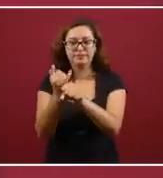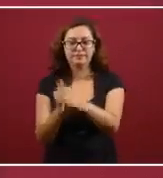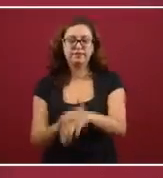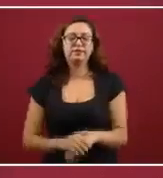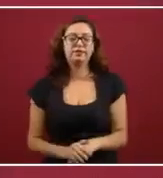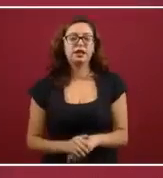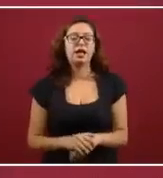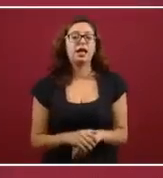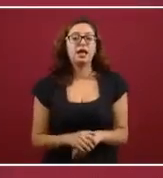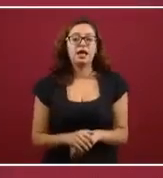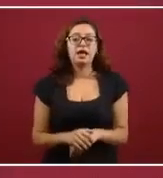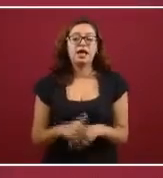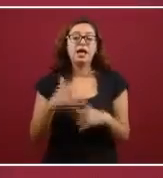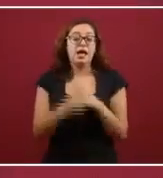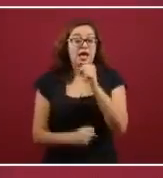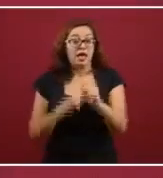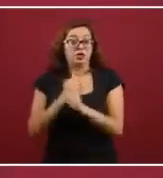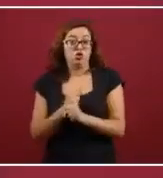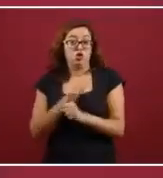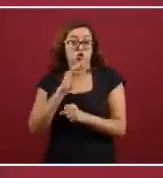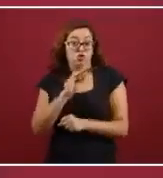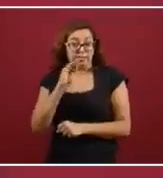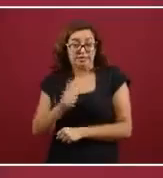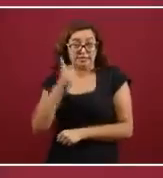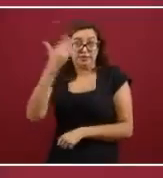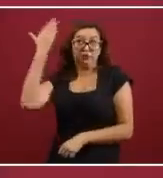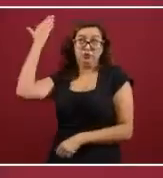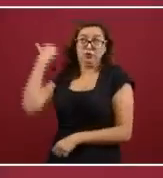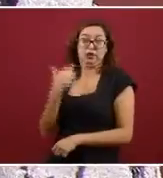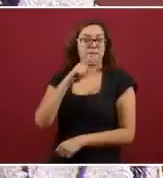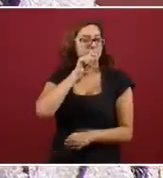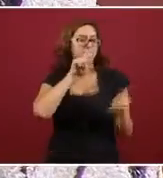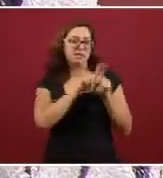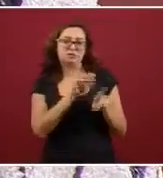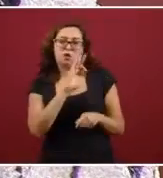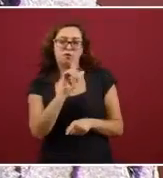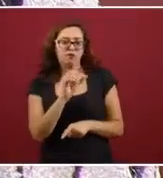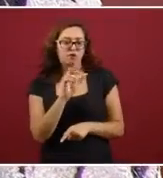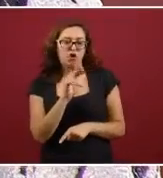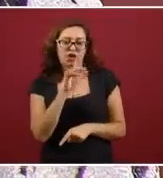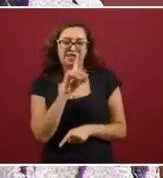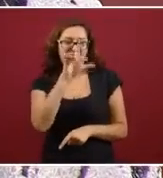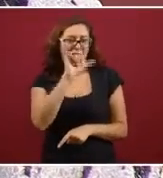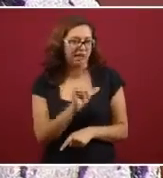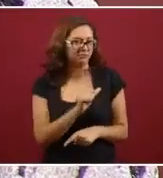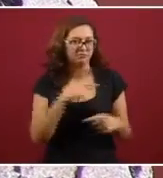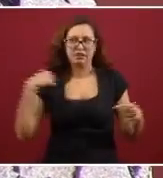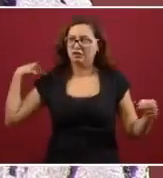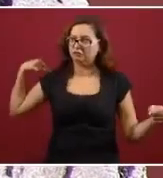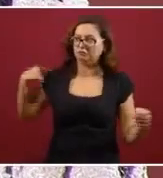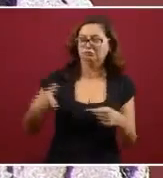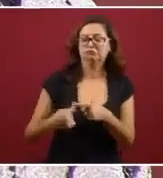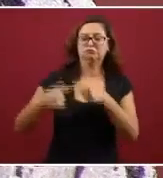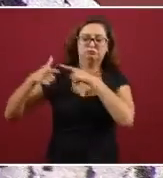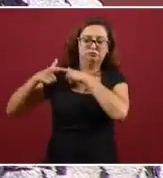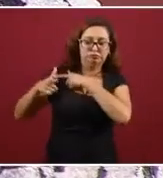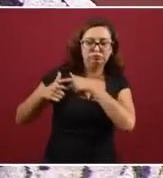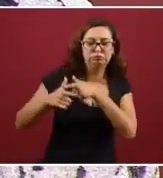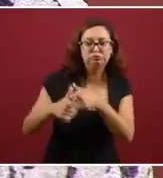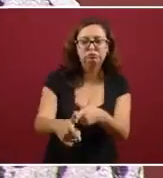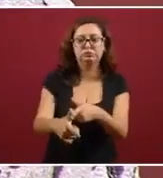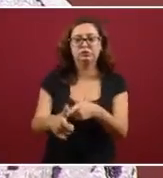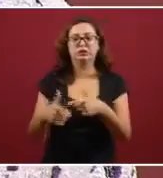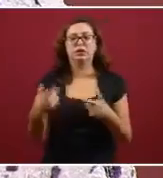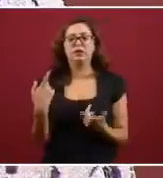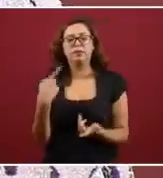Florida. Hoy sigue siendo eso lo que recupera. Sin embargo, hoy el ambiente político cambia. Hoy Florida es